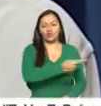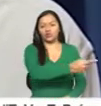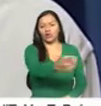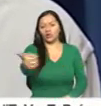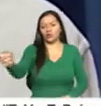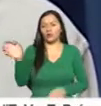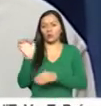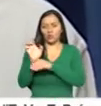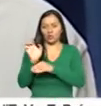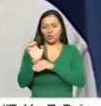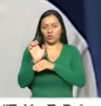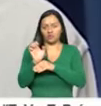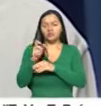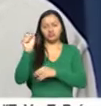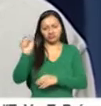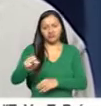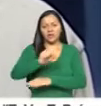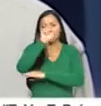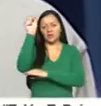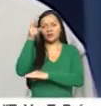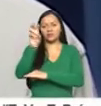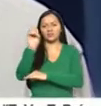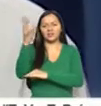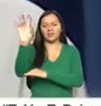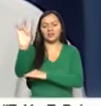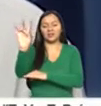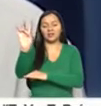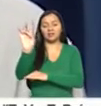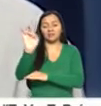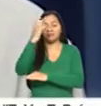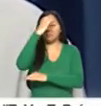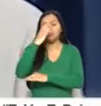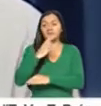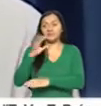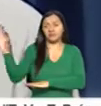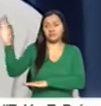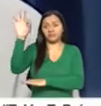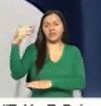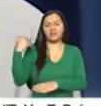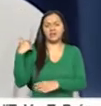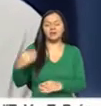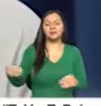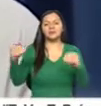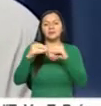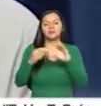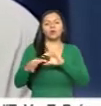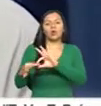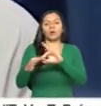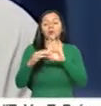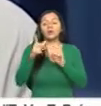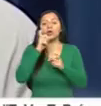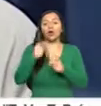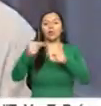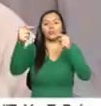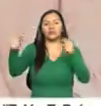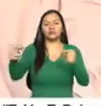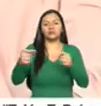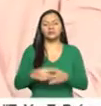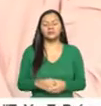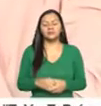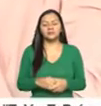ecuatoriano de que vamos a ganar la presidencial en el 2017. Tenemos cuadros de sobra. Y sobre todo pues con la colaboración también de la oposición, que cada día está